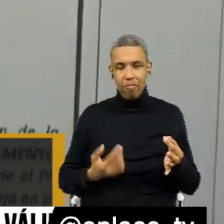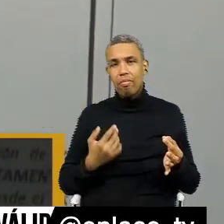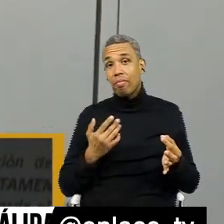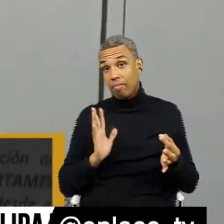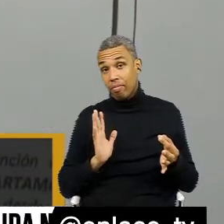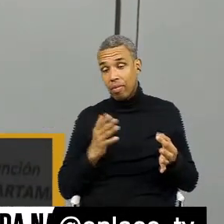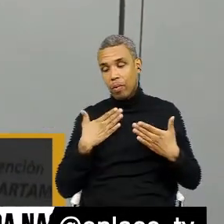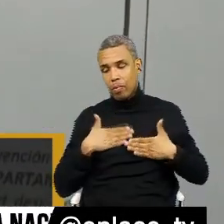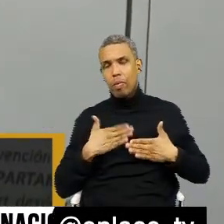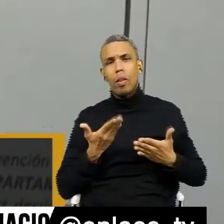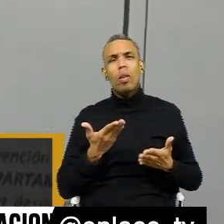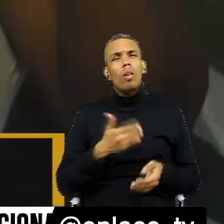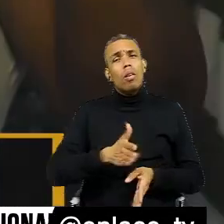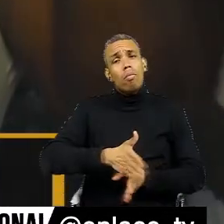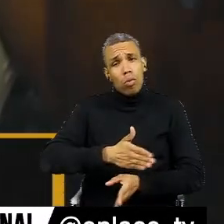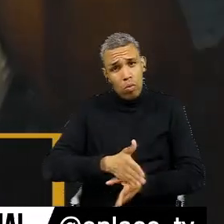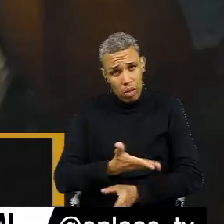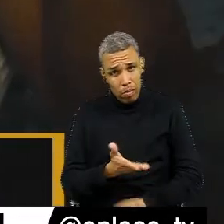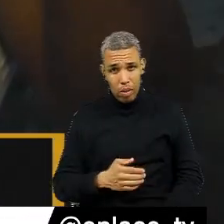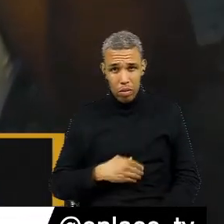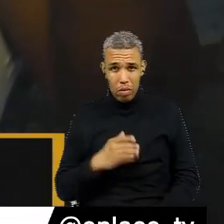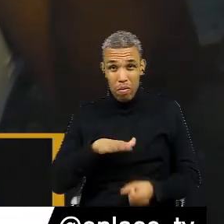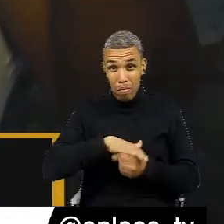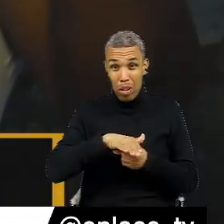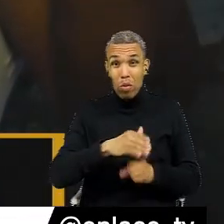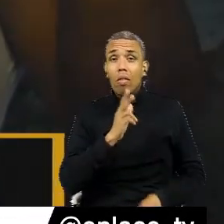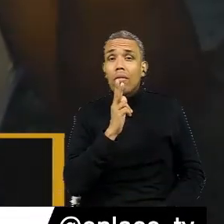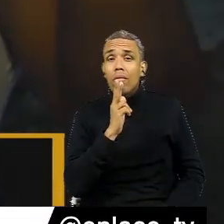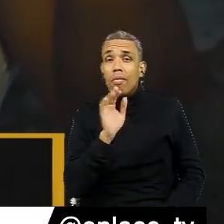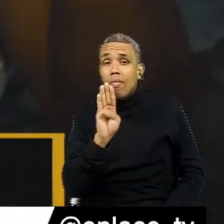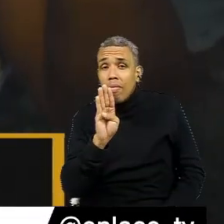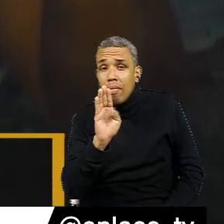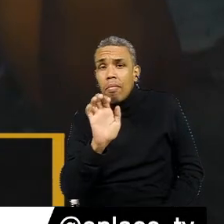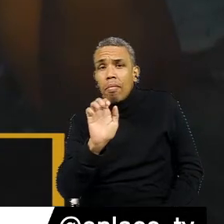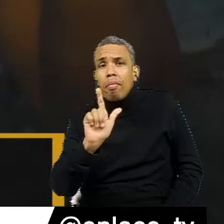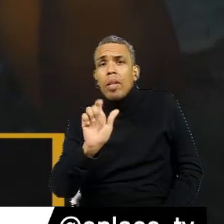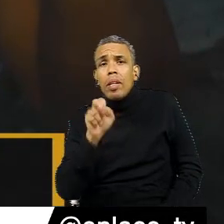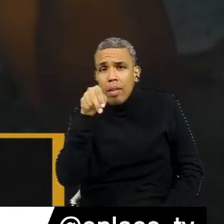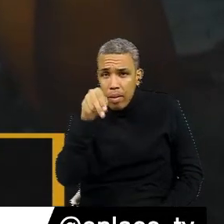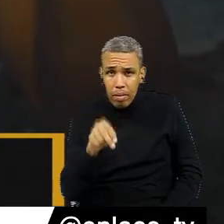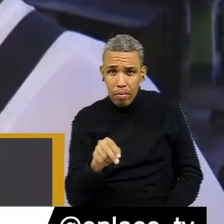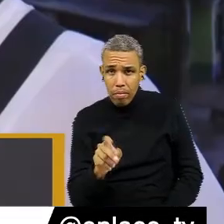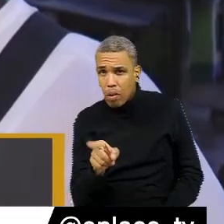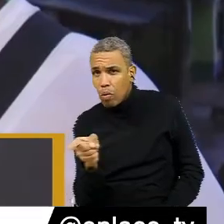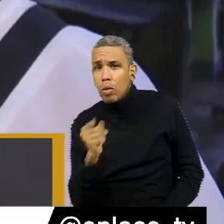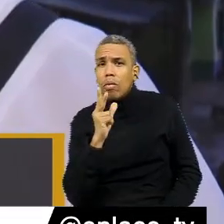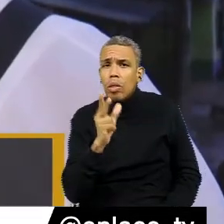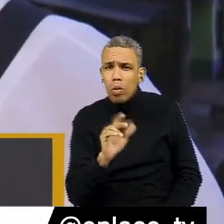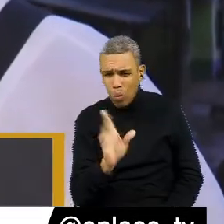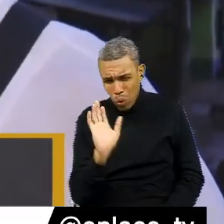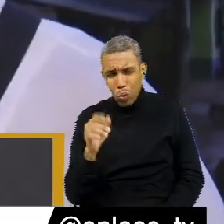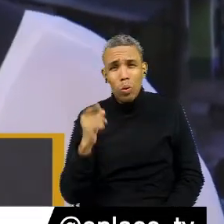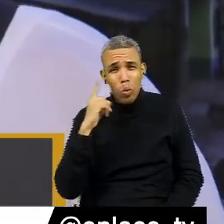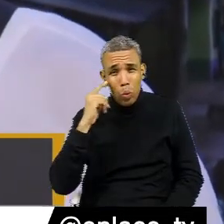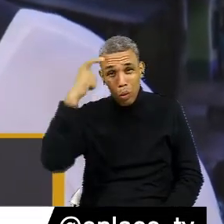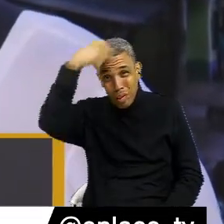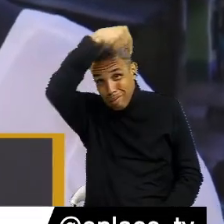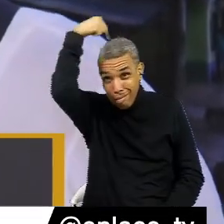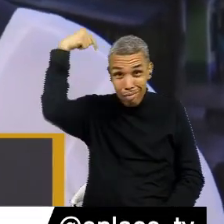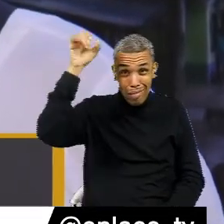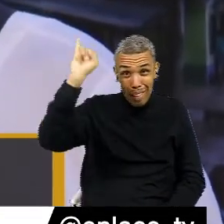un problema no solamente de Belén, es un problema que nos daña a todos los barrios de la Comuna 3. Belén, Santa Isabel, Ciudad de la Vivadón,